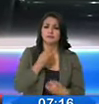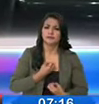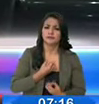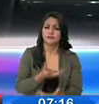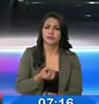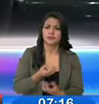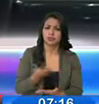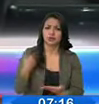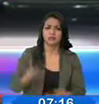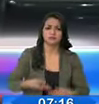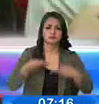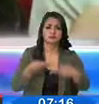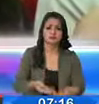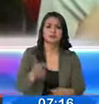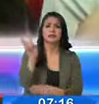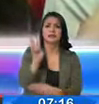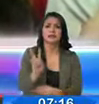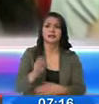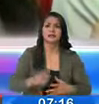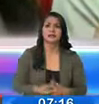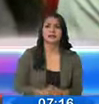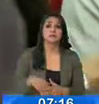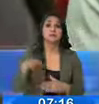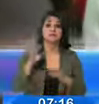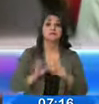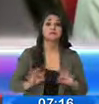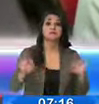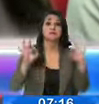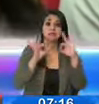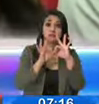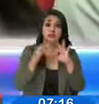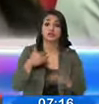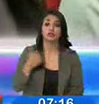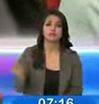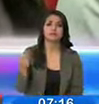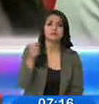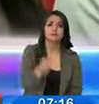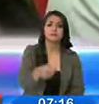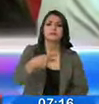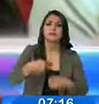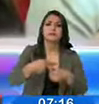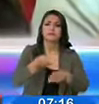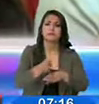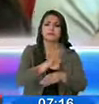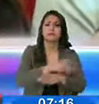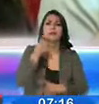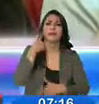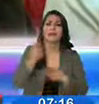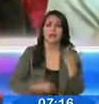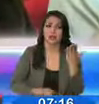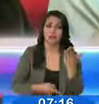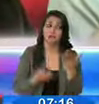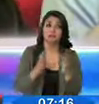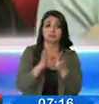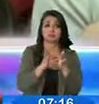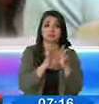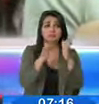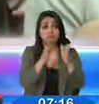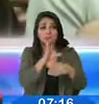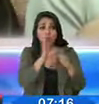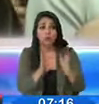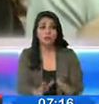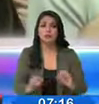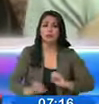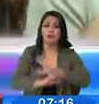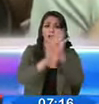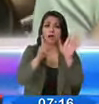que posee este viernes. Y lo fundamental es que esas comparecencias pues le permitan a nuestros compatriotas tener claridad, que aquí no se